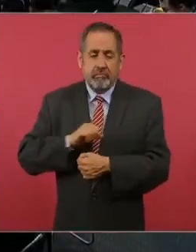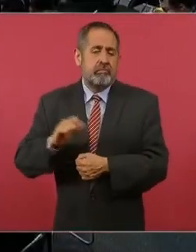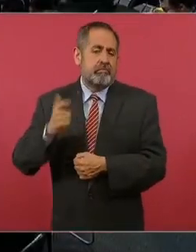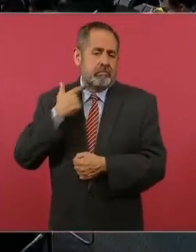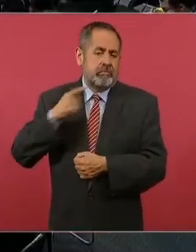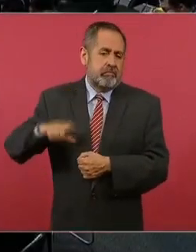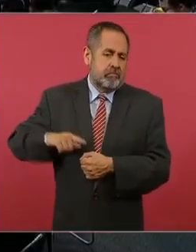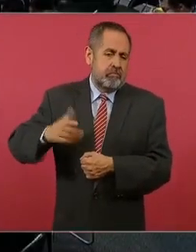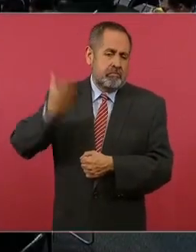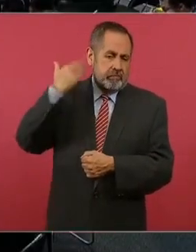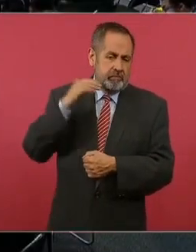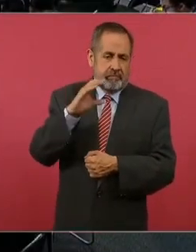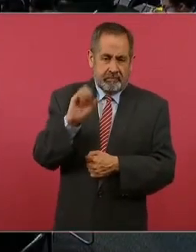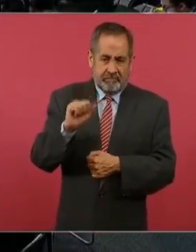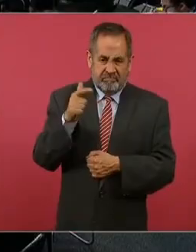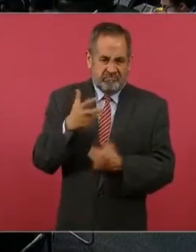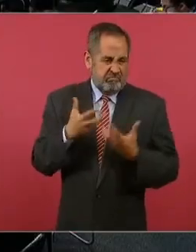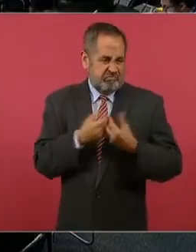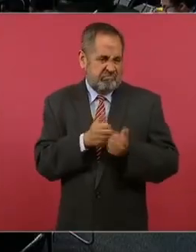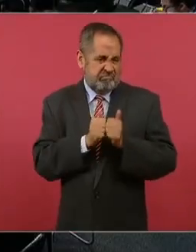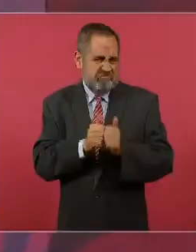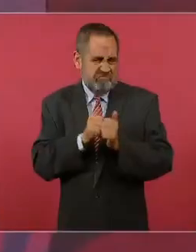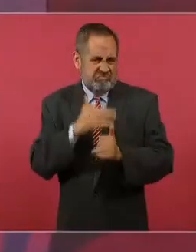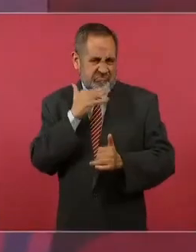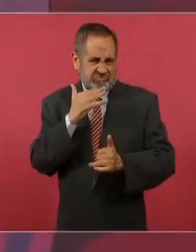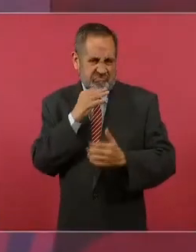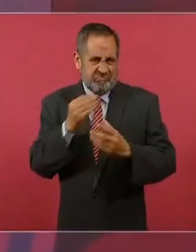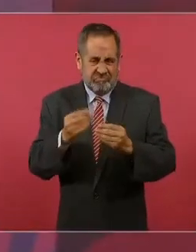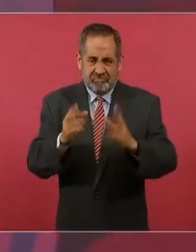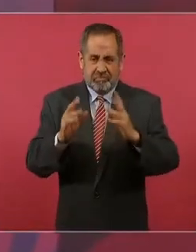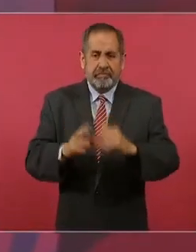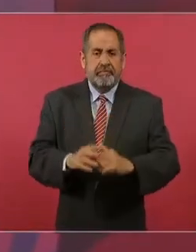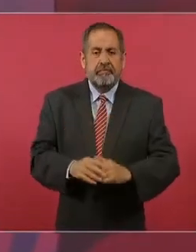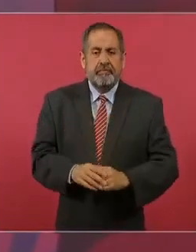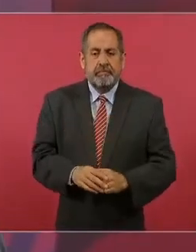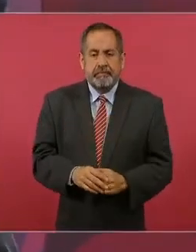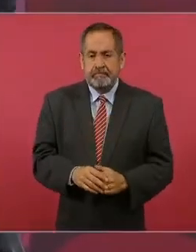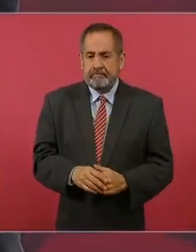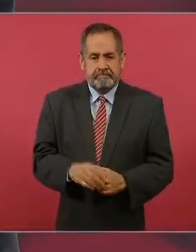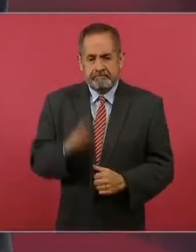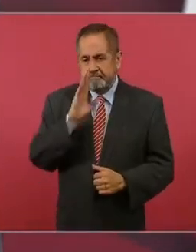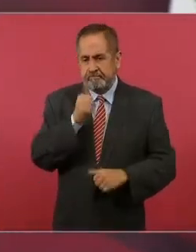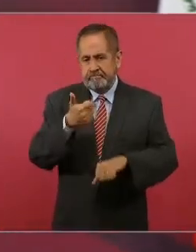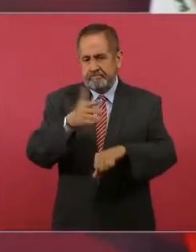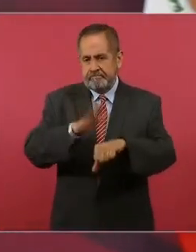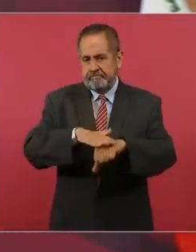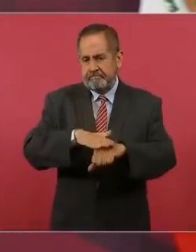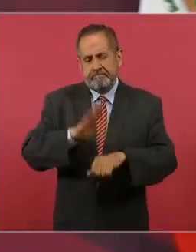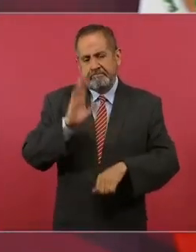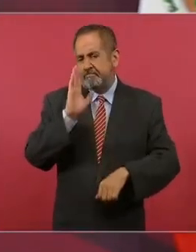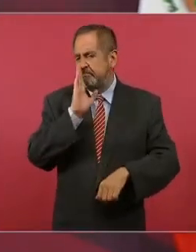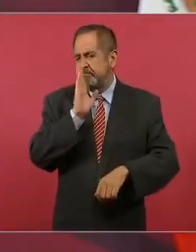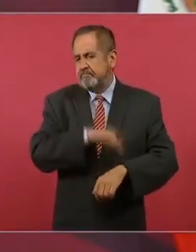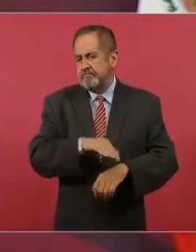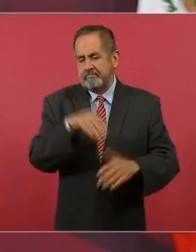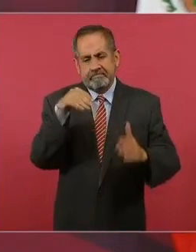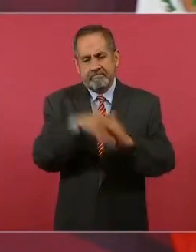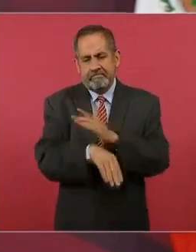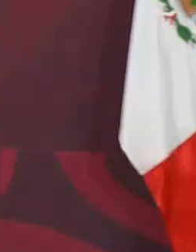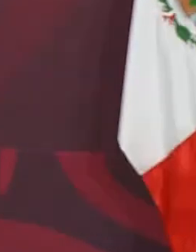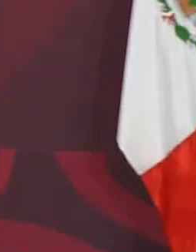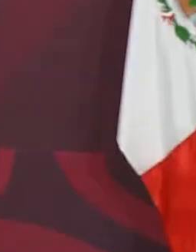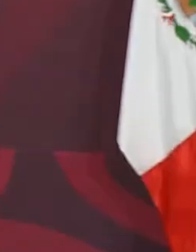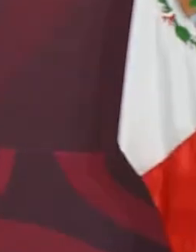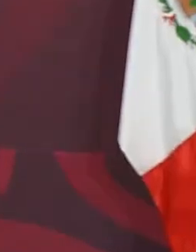gobiernos anteriores de Salinas, era mucha, y por eso mala administración. Pero ¿cómo lo